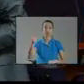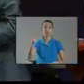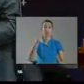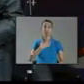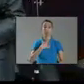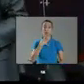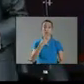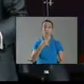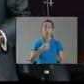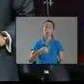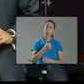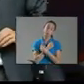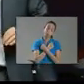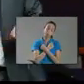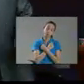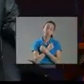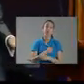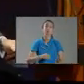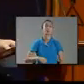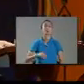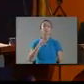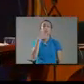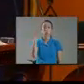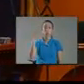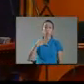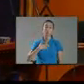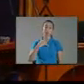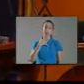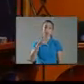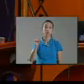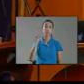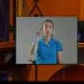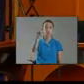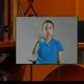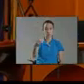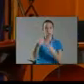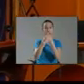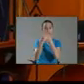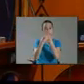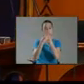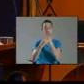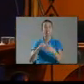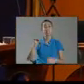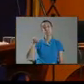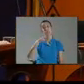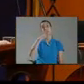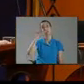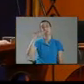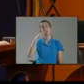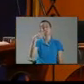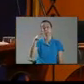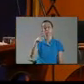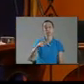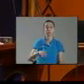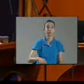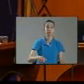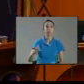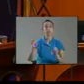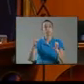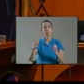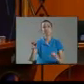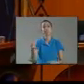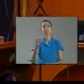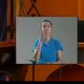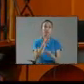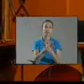los animales será más astuta, pero no más astuta que yo. Entonces, ¿qué es lo que hizo Eva? Escúcheme bien,